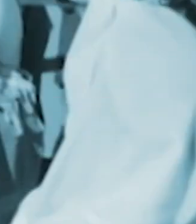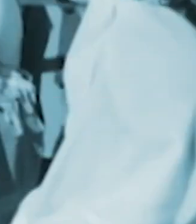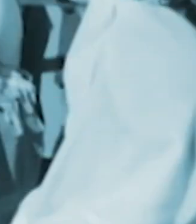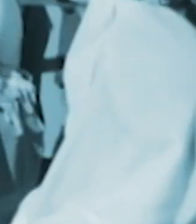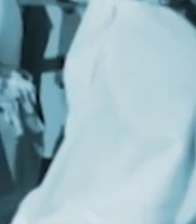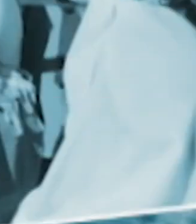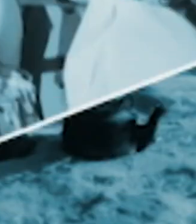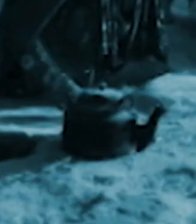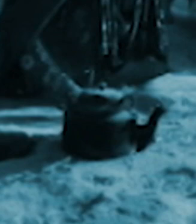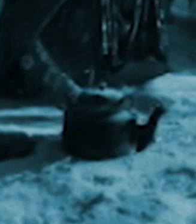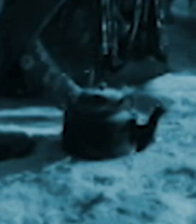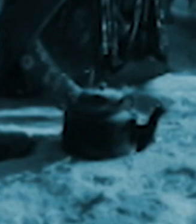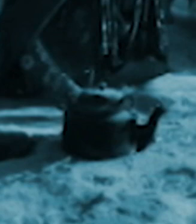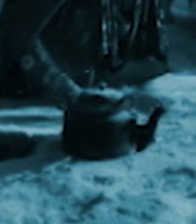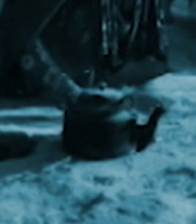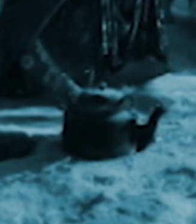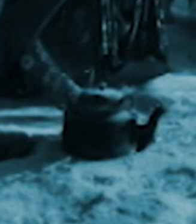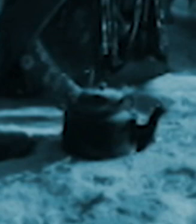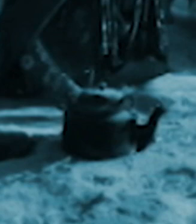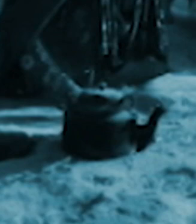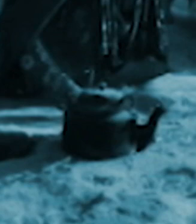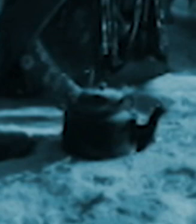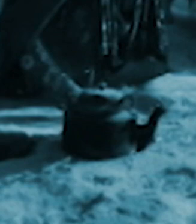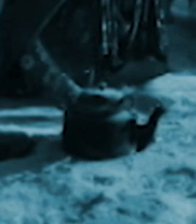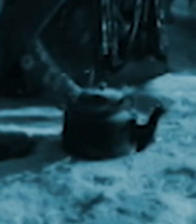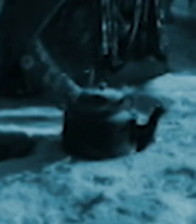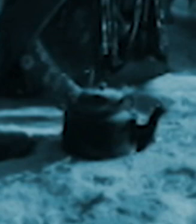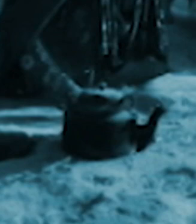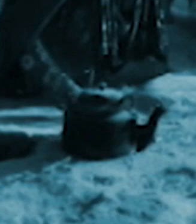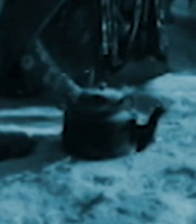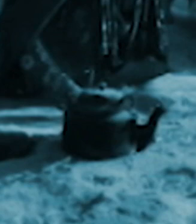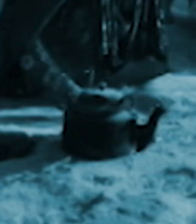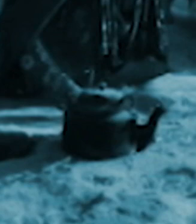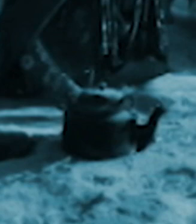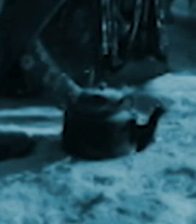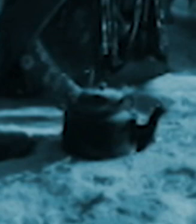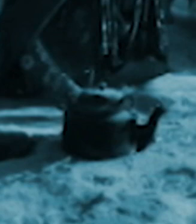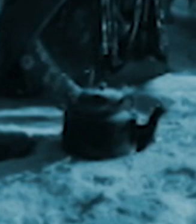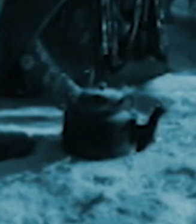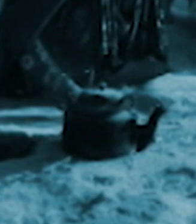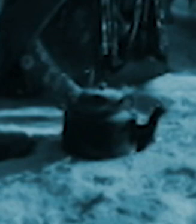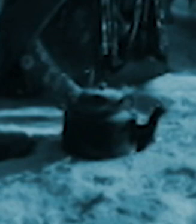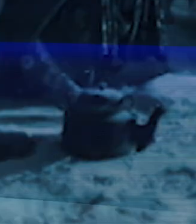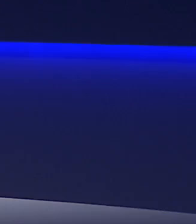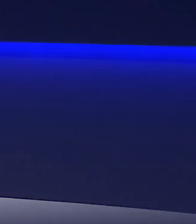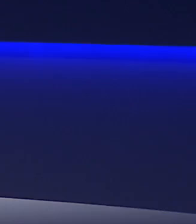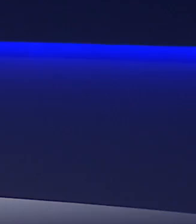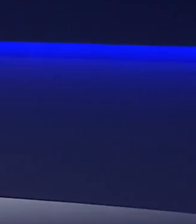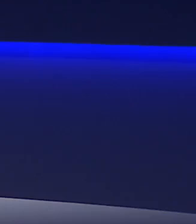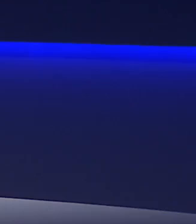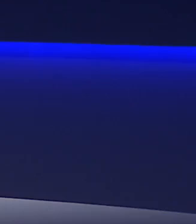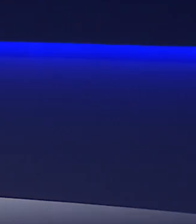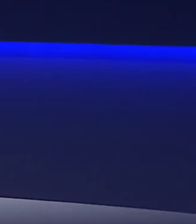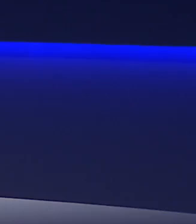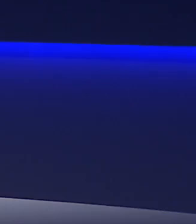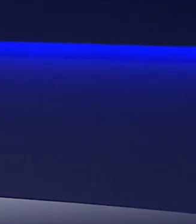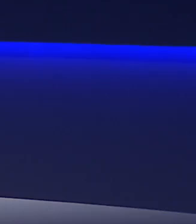Somos el INEC. Somos la fuente que dice: ¿cómo está el trabajo?